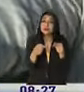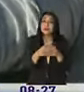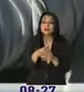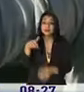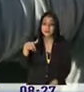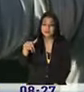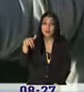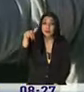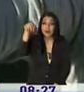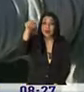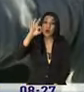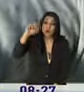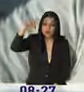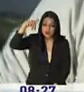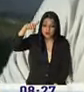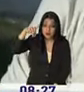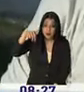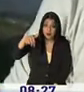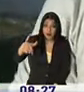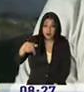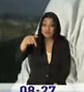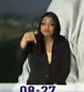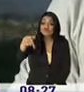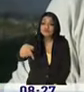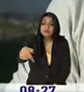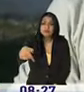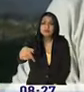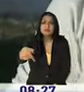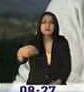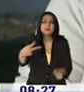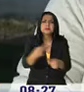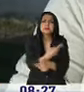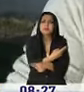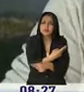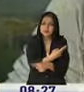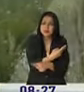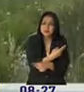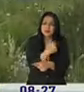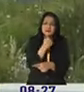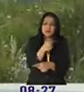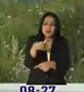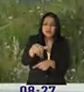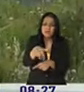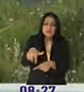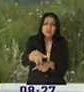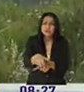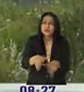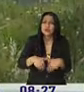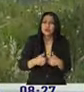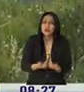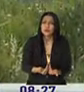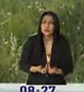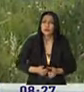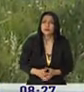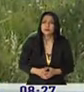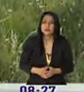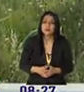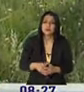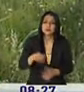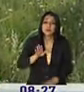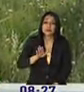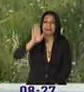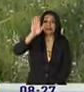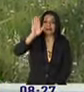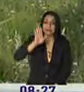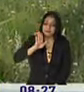en la parte de ahí abajo, a dos cuadras, hay una parte que es bastante fea, las gradas, bastante inclinadas, o